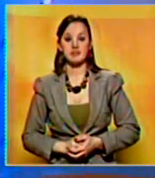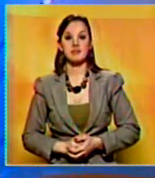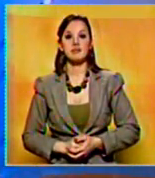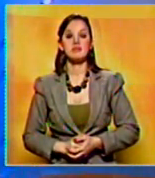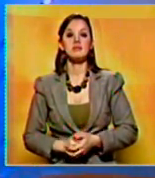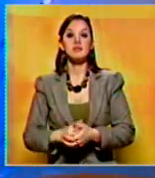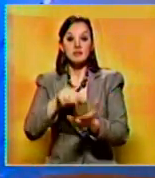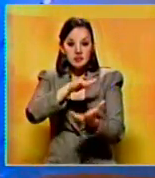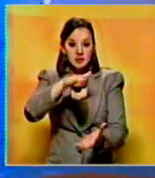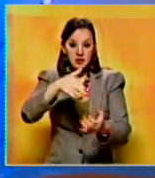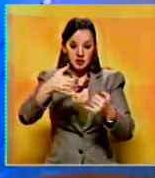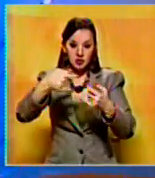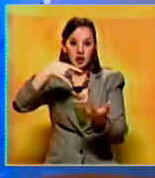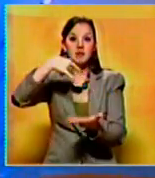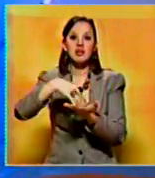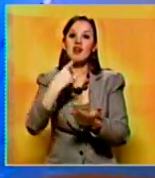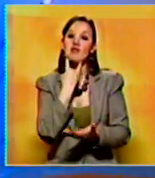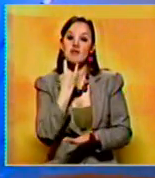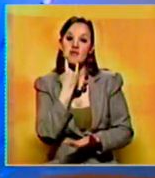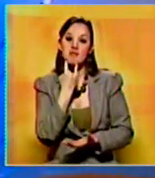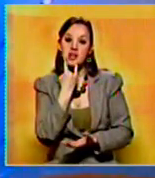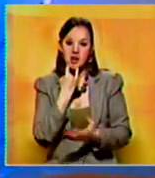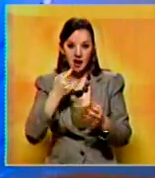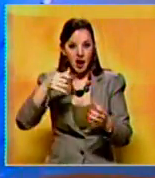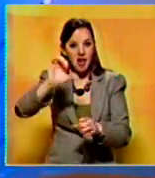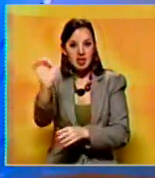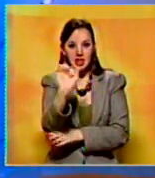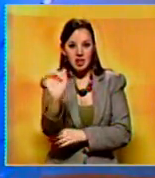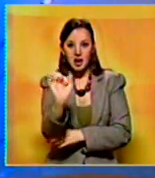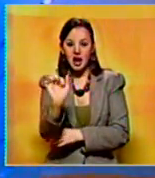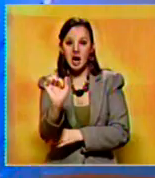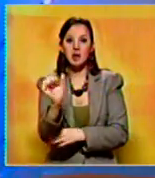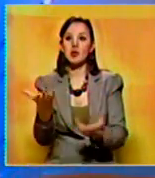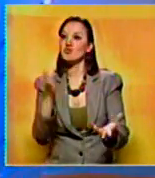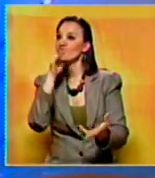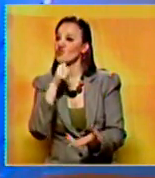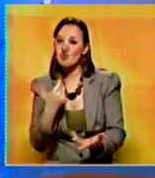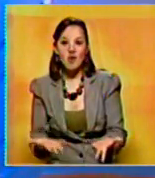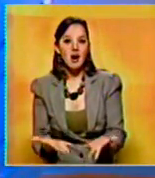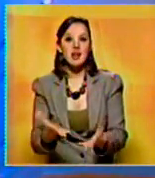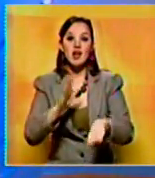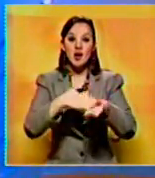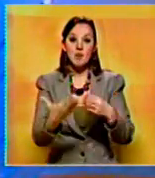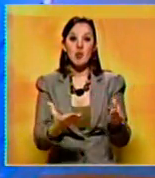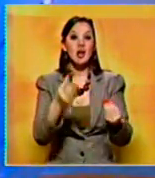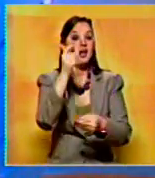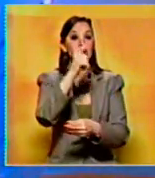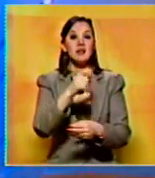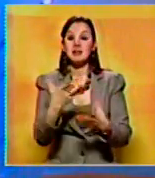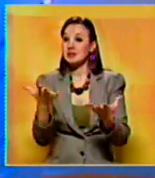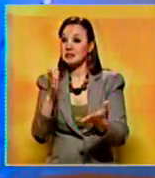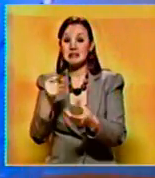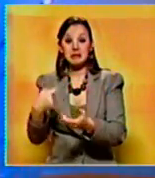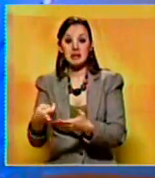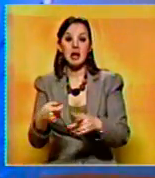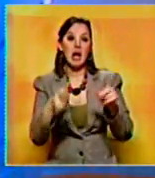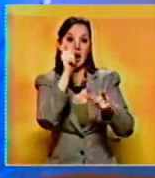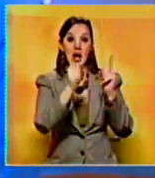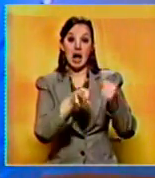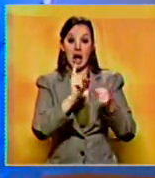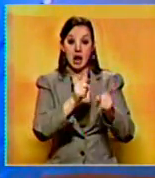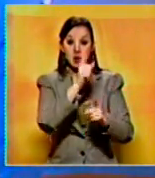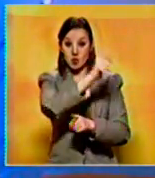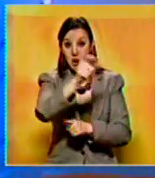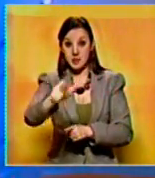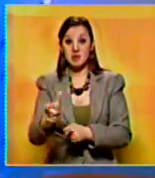La escasez de baterías para vehículos se incrementó los últimos meses en Venezuela. Aunado a esto, diversas personas denuncian ser víctimas del hurto de